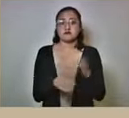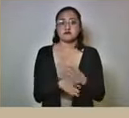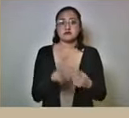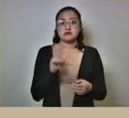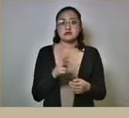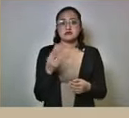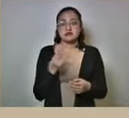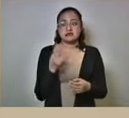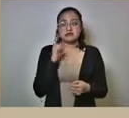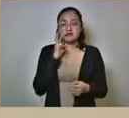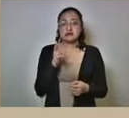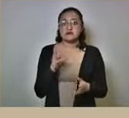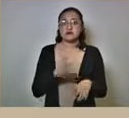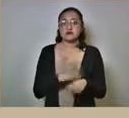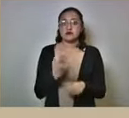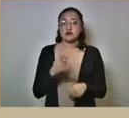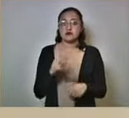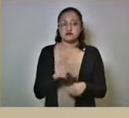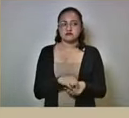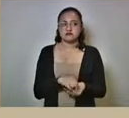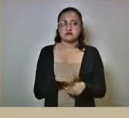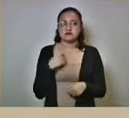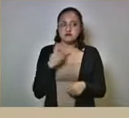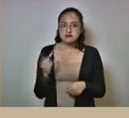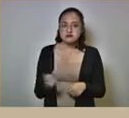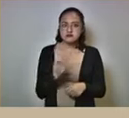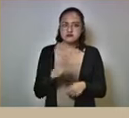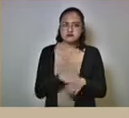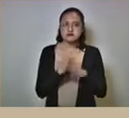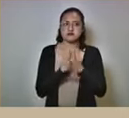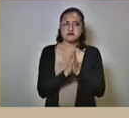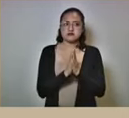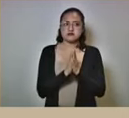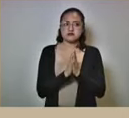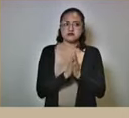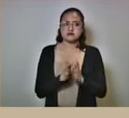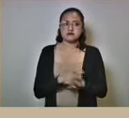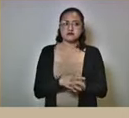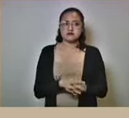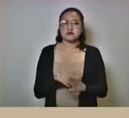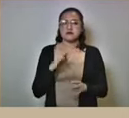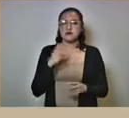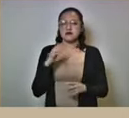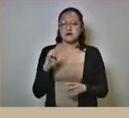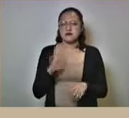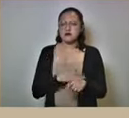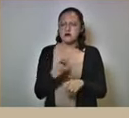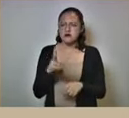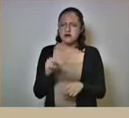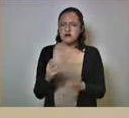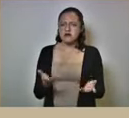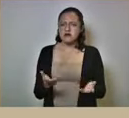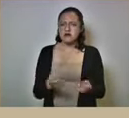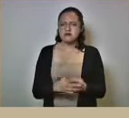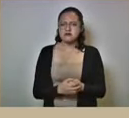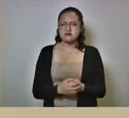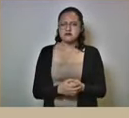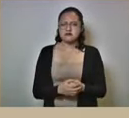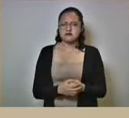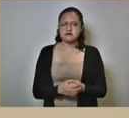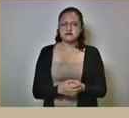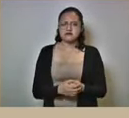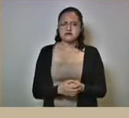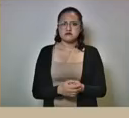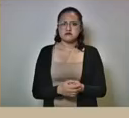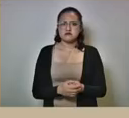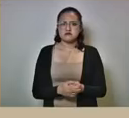hay que rectificar. Déjeme preguntar a la Fiscalía por qué razón no se entrega. Digo, es un poder, es